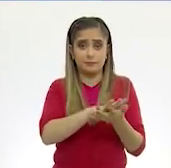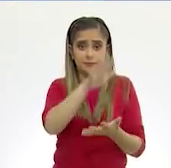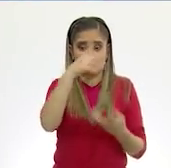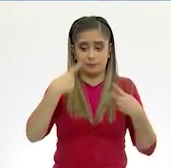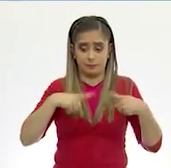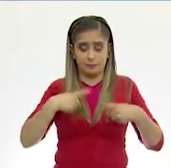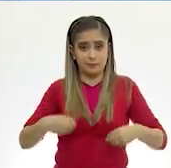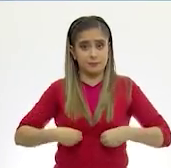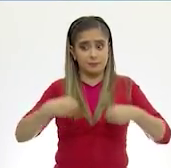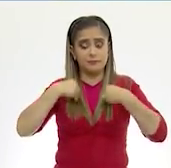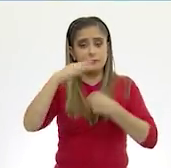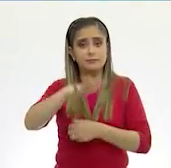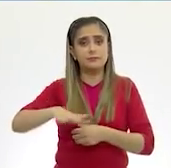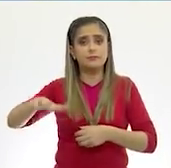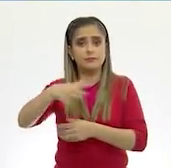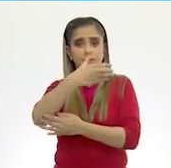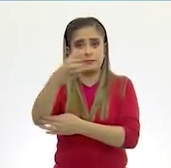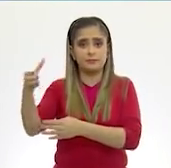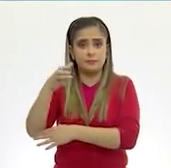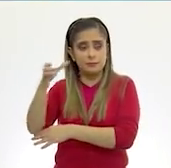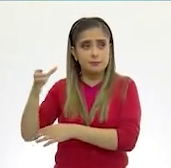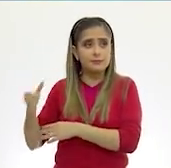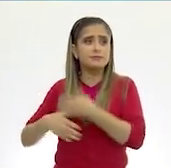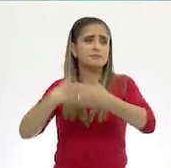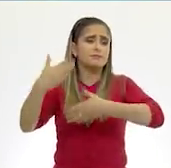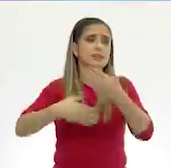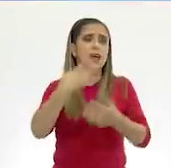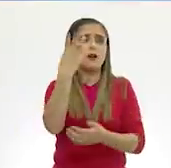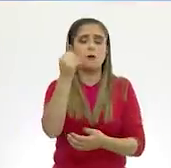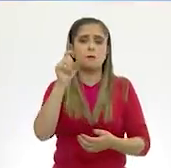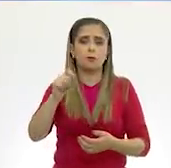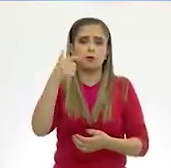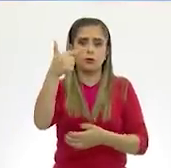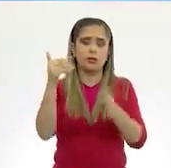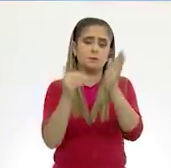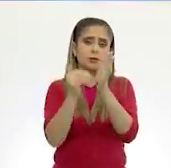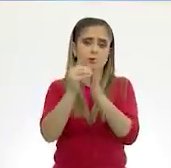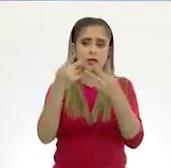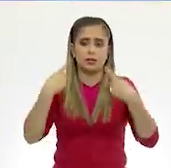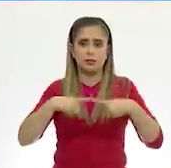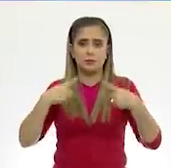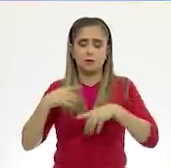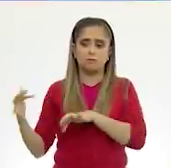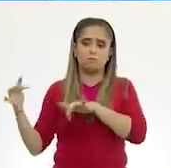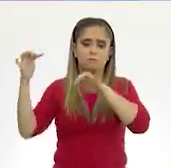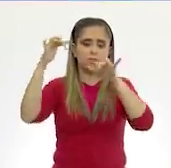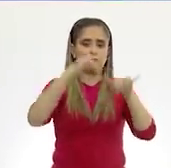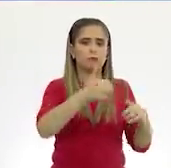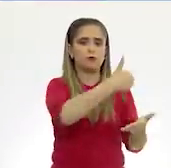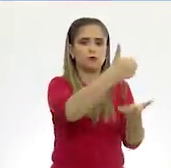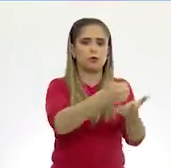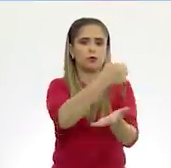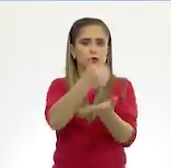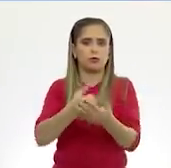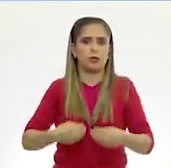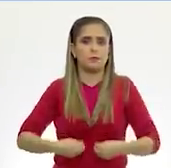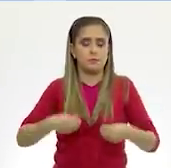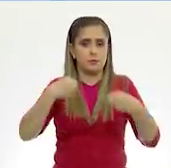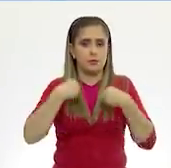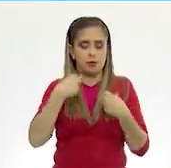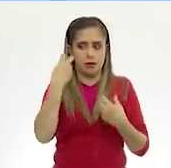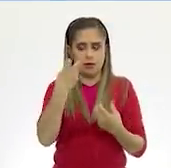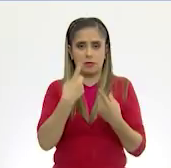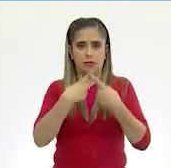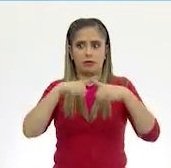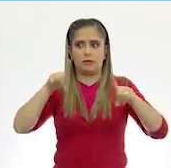siglo con 97.7 millones de habitantes, viviendo la mayoría de ellos en localidades urbanas, un contraste muy notable